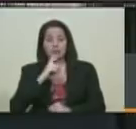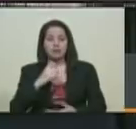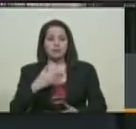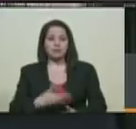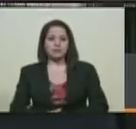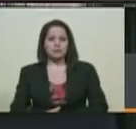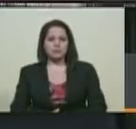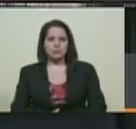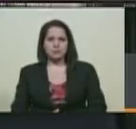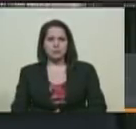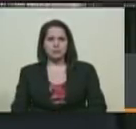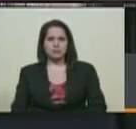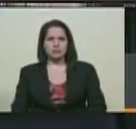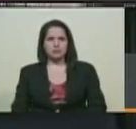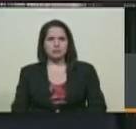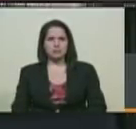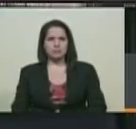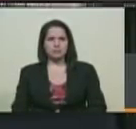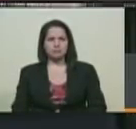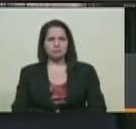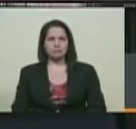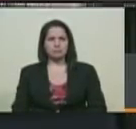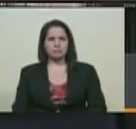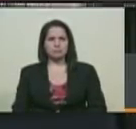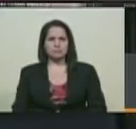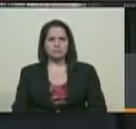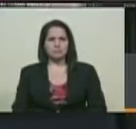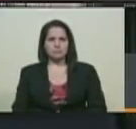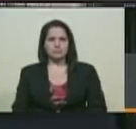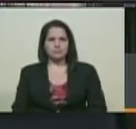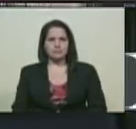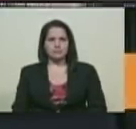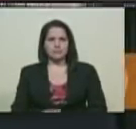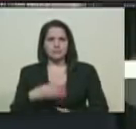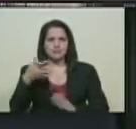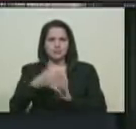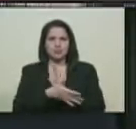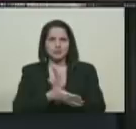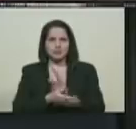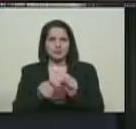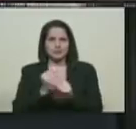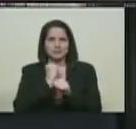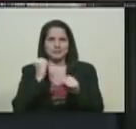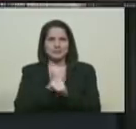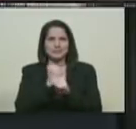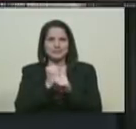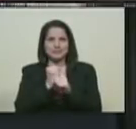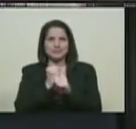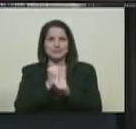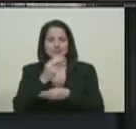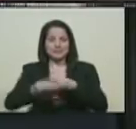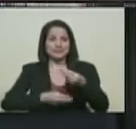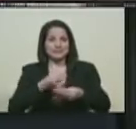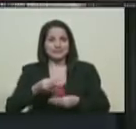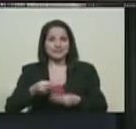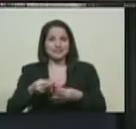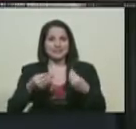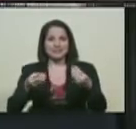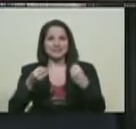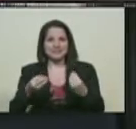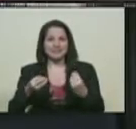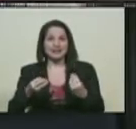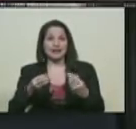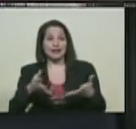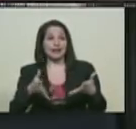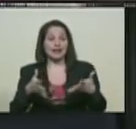Petro, vamos a ver, vamos a recordar lo que ha sido esta importante acción, que sin lugar a dudas va a ser una de las grandes